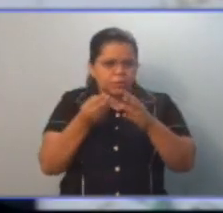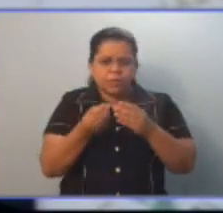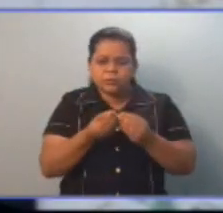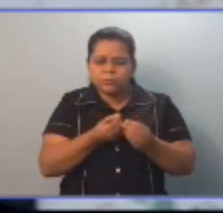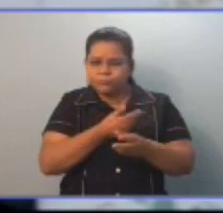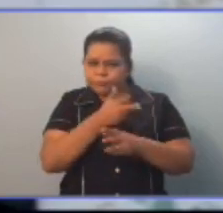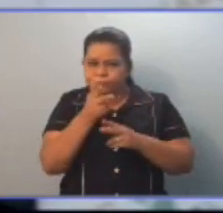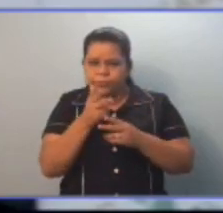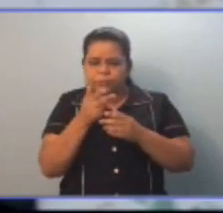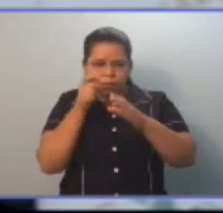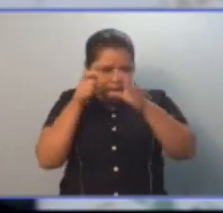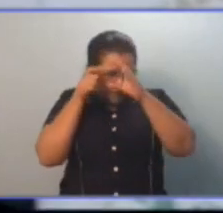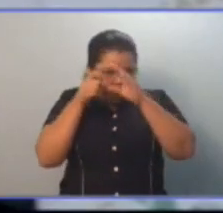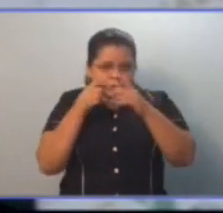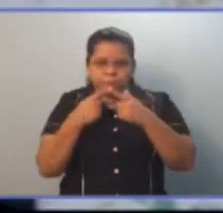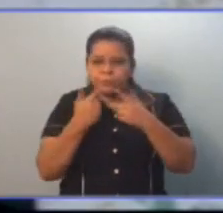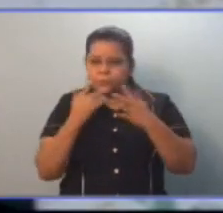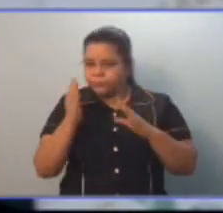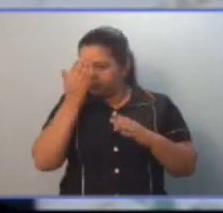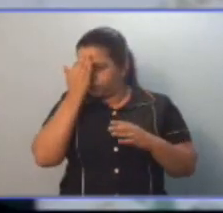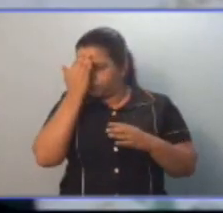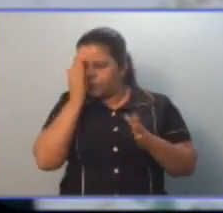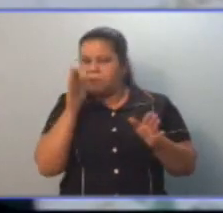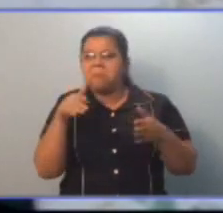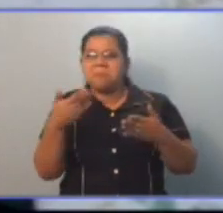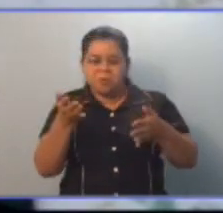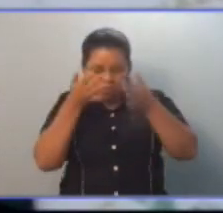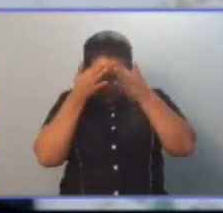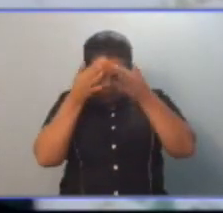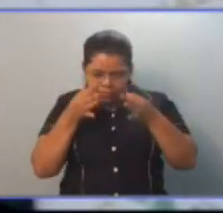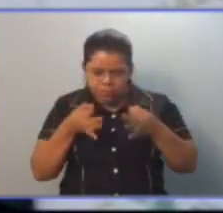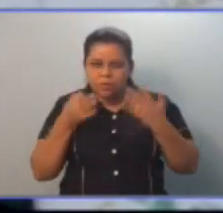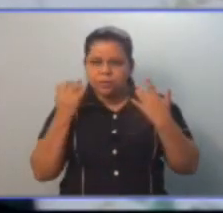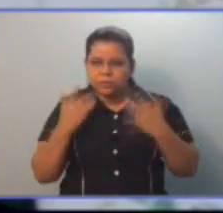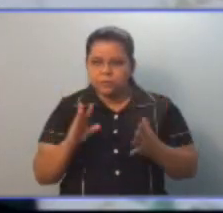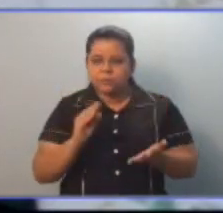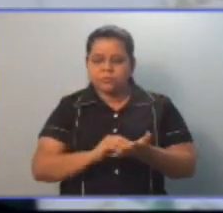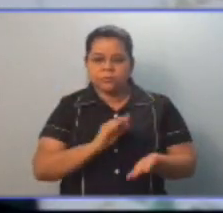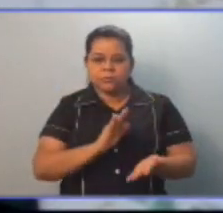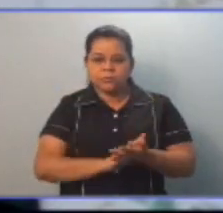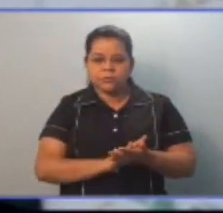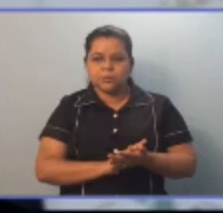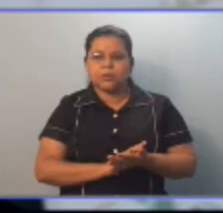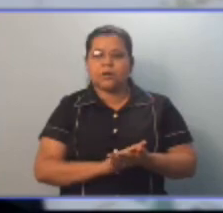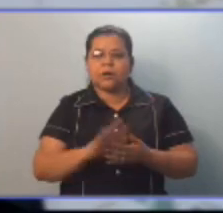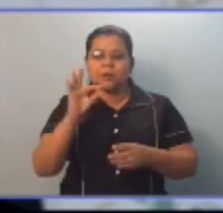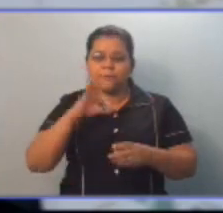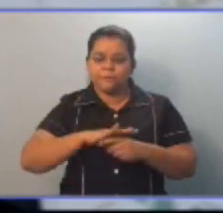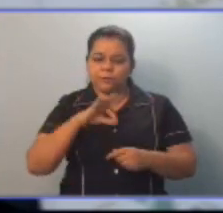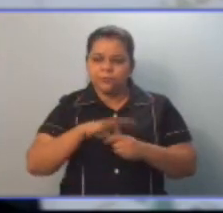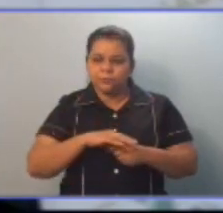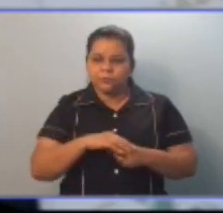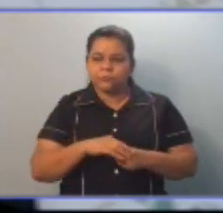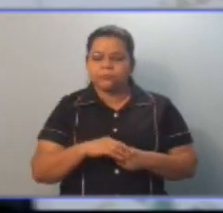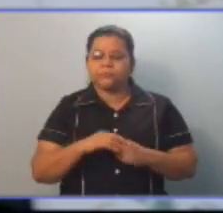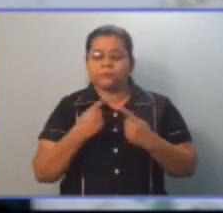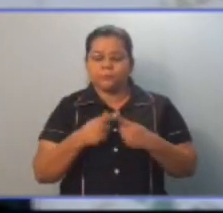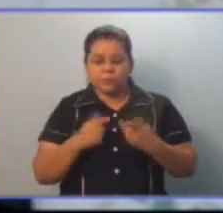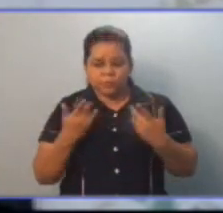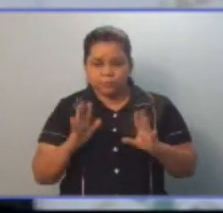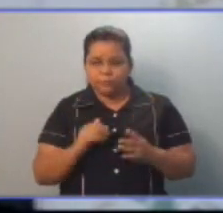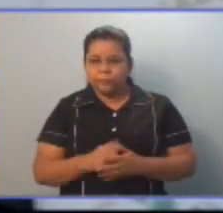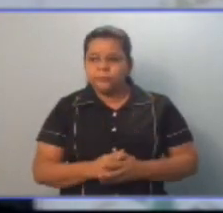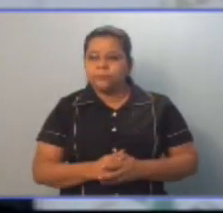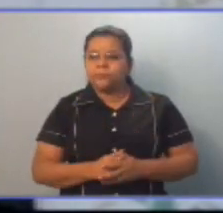usted sabe por qué está tomando esa decisión y la está dejando plasmada en el voto que usted está dando. Si fue